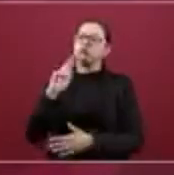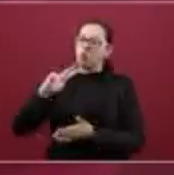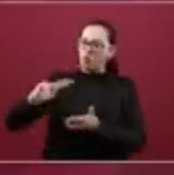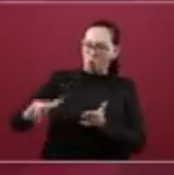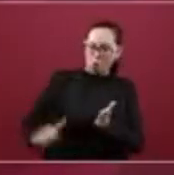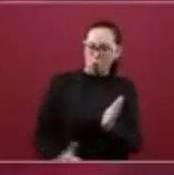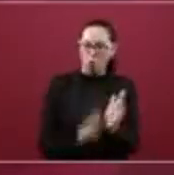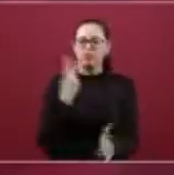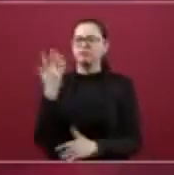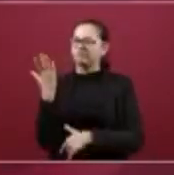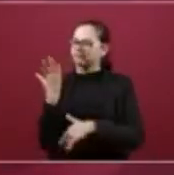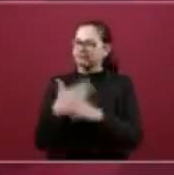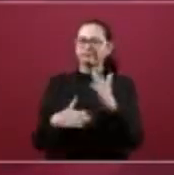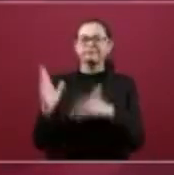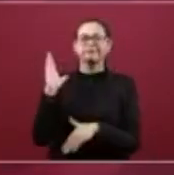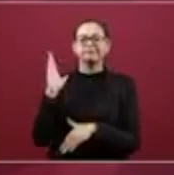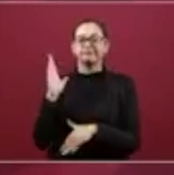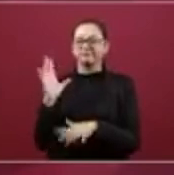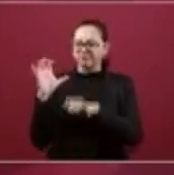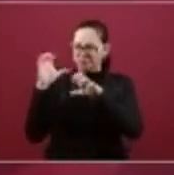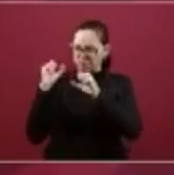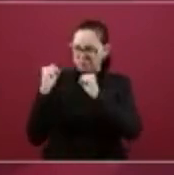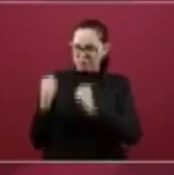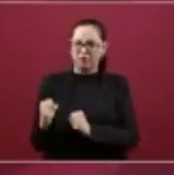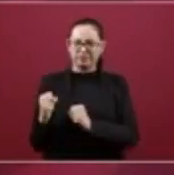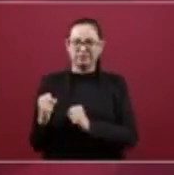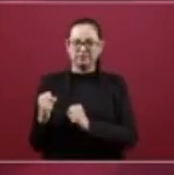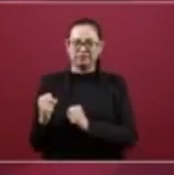va a consolidarse.